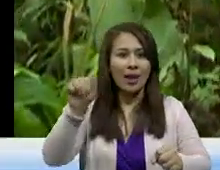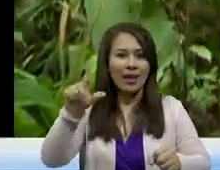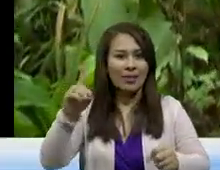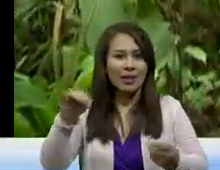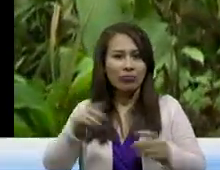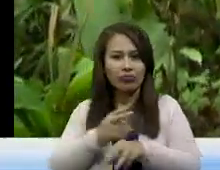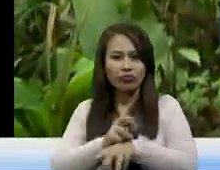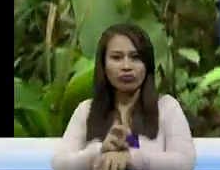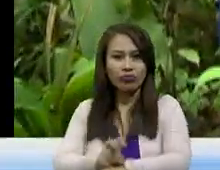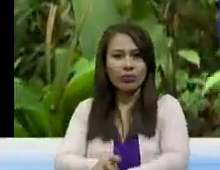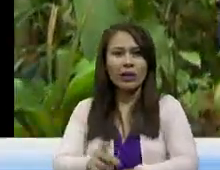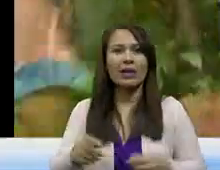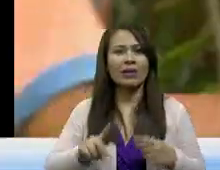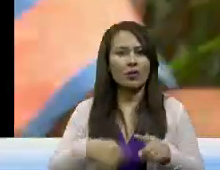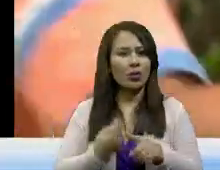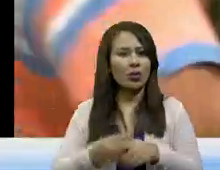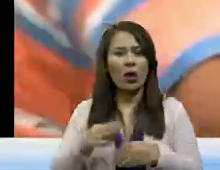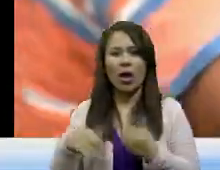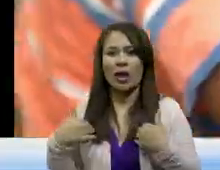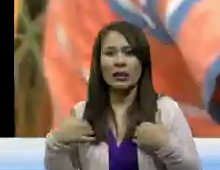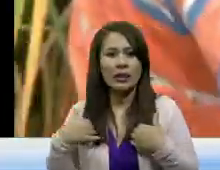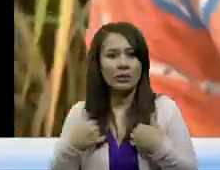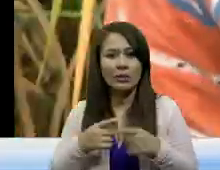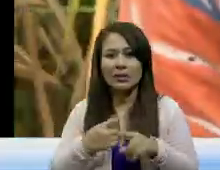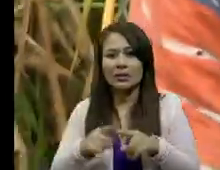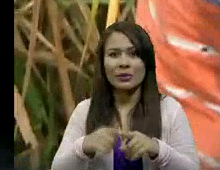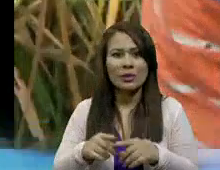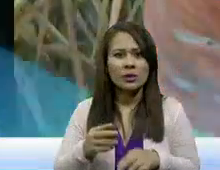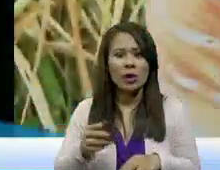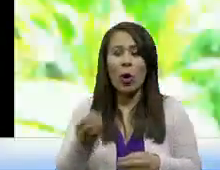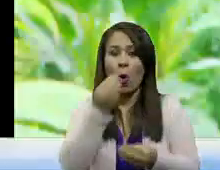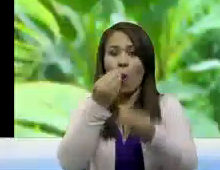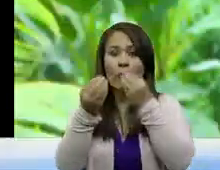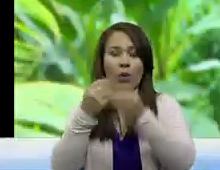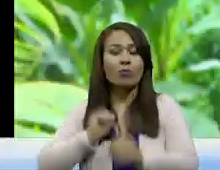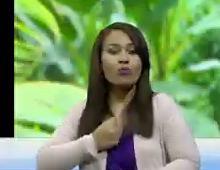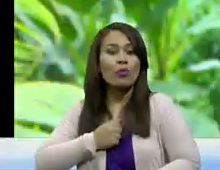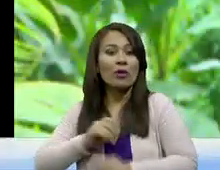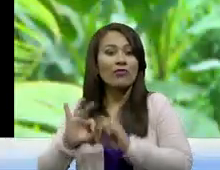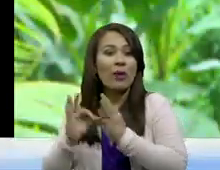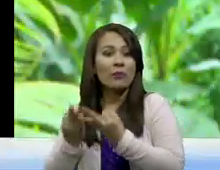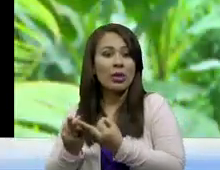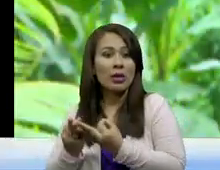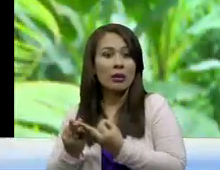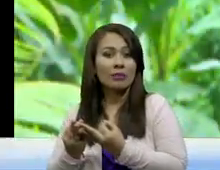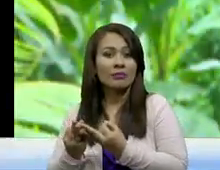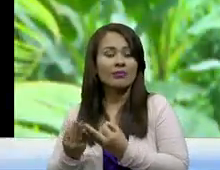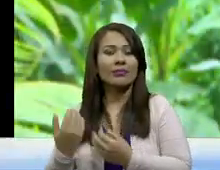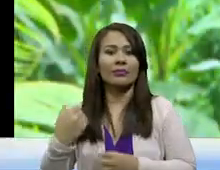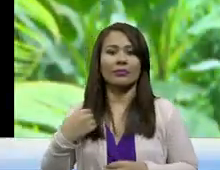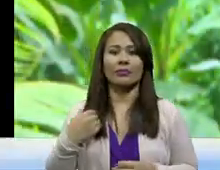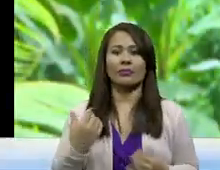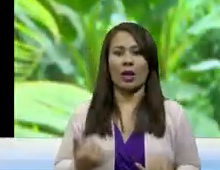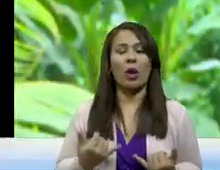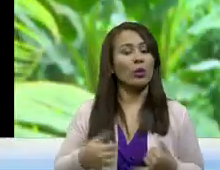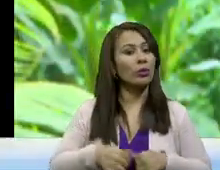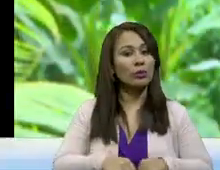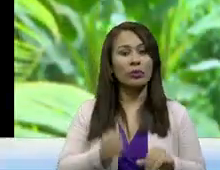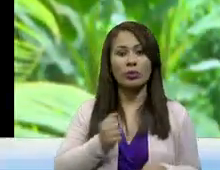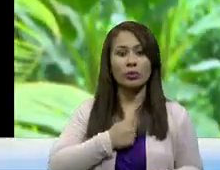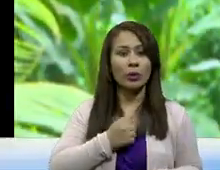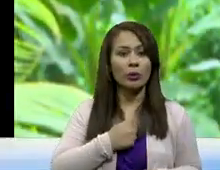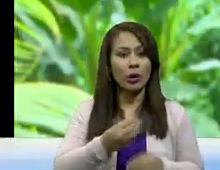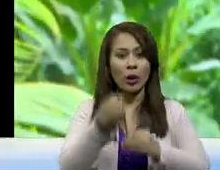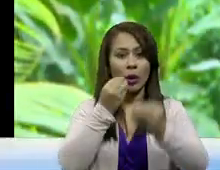guanta, las pavas, pescas. Es solamente consumo familiar que eso hace. Se hacía hasta ahora, nosotros mantenemos esas